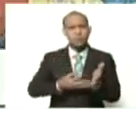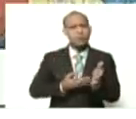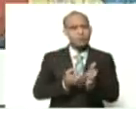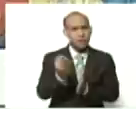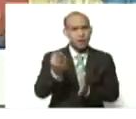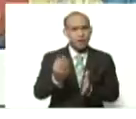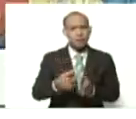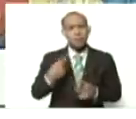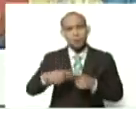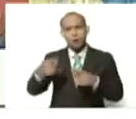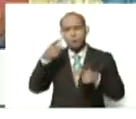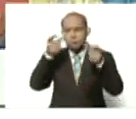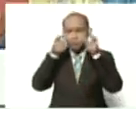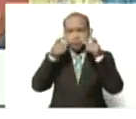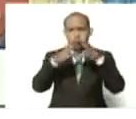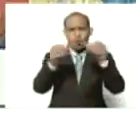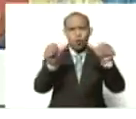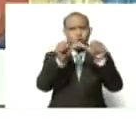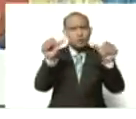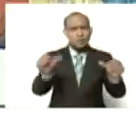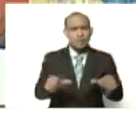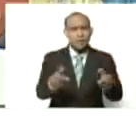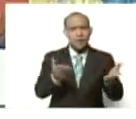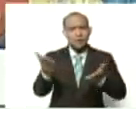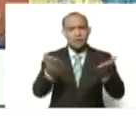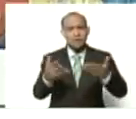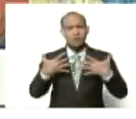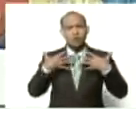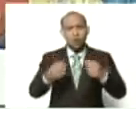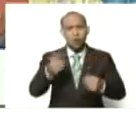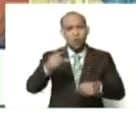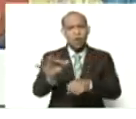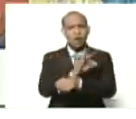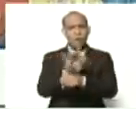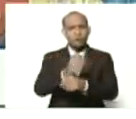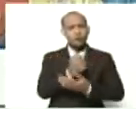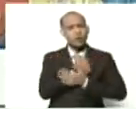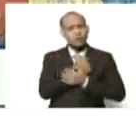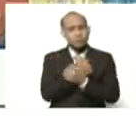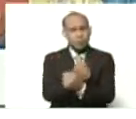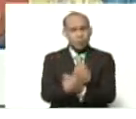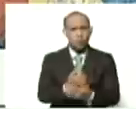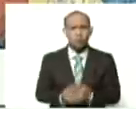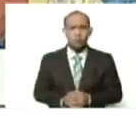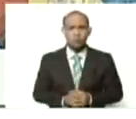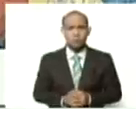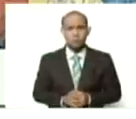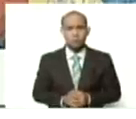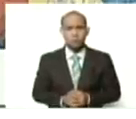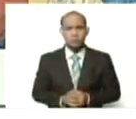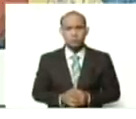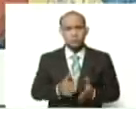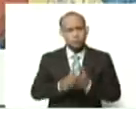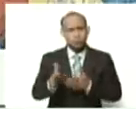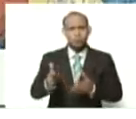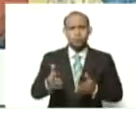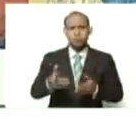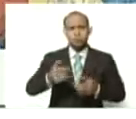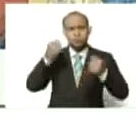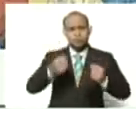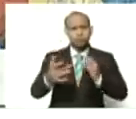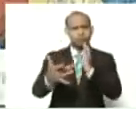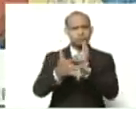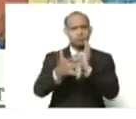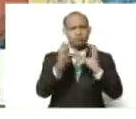pues, alerta. Todos los servicios de salud tienen que funcionar de manera amorosa, con la mayor rigurosidad médica,